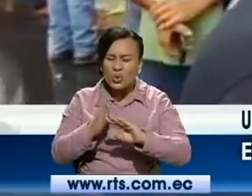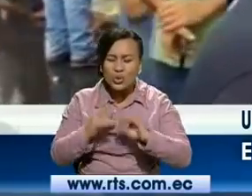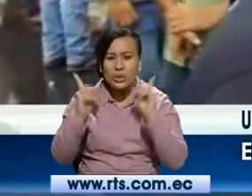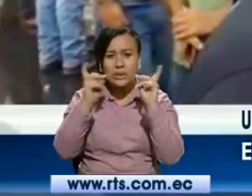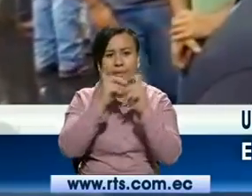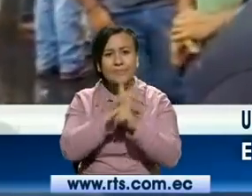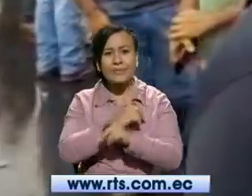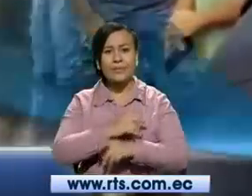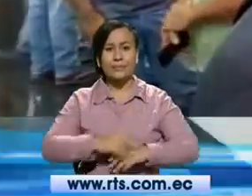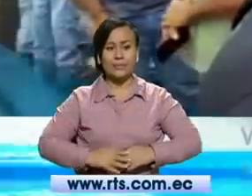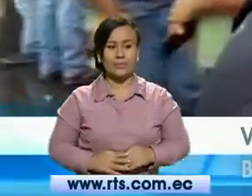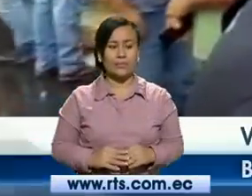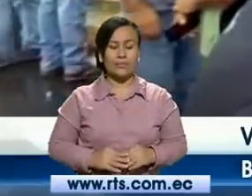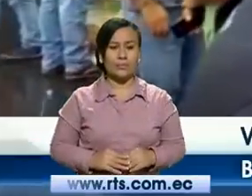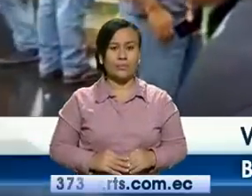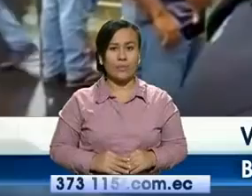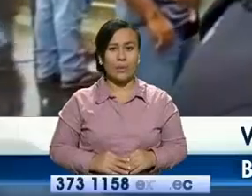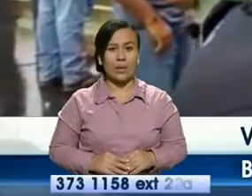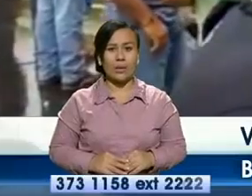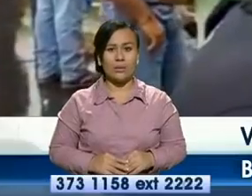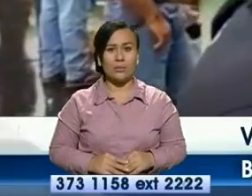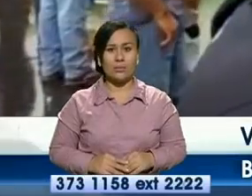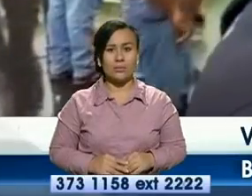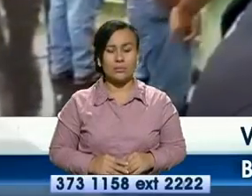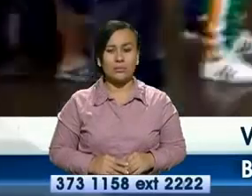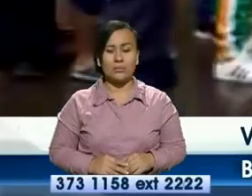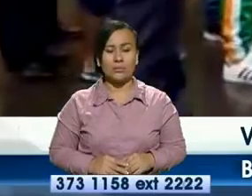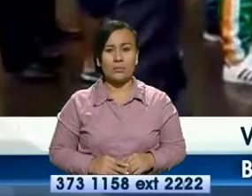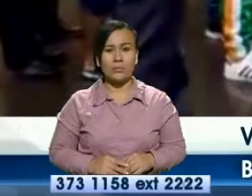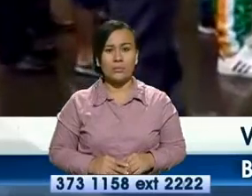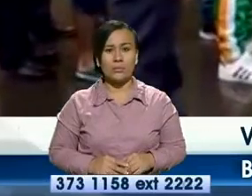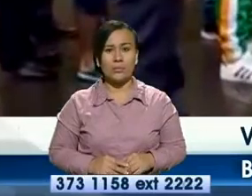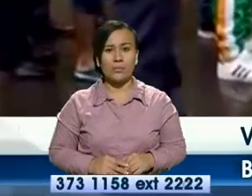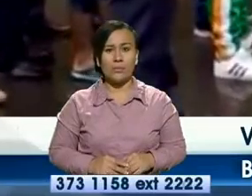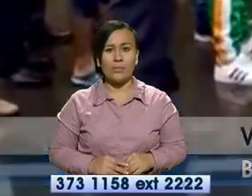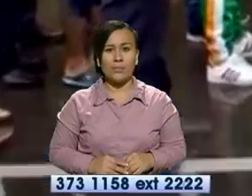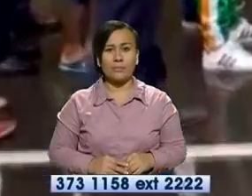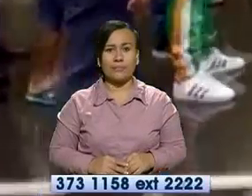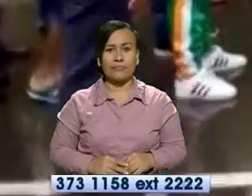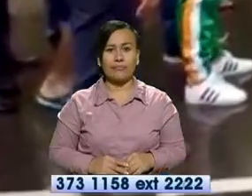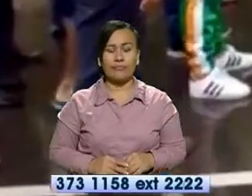cuerpo? Aproximadamente unos 20, 25 minutos, más o menos.